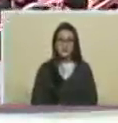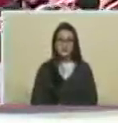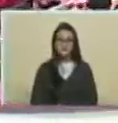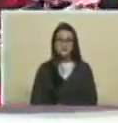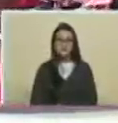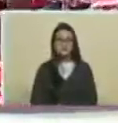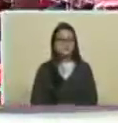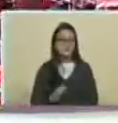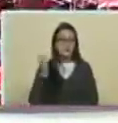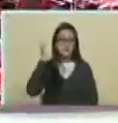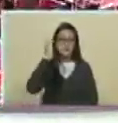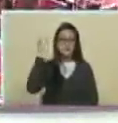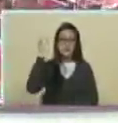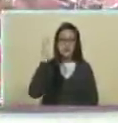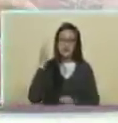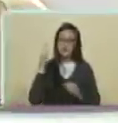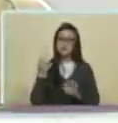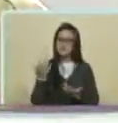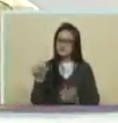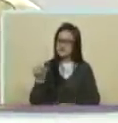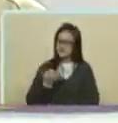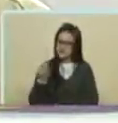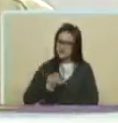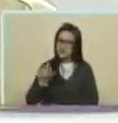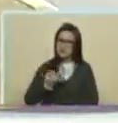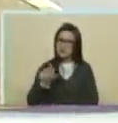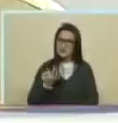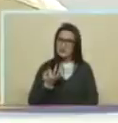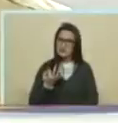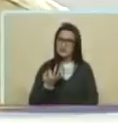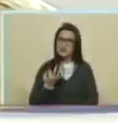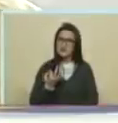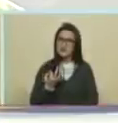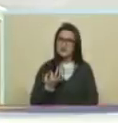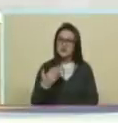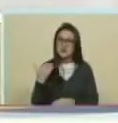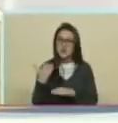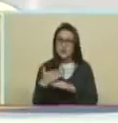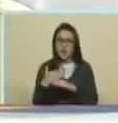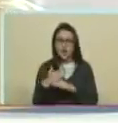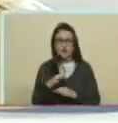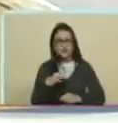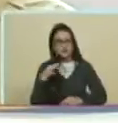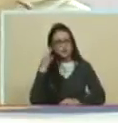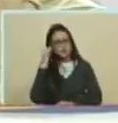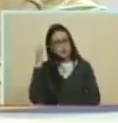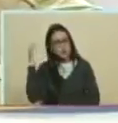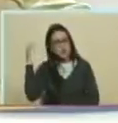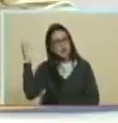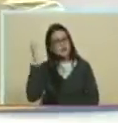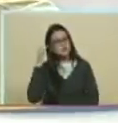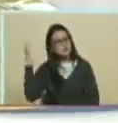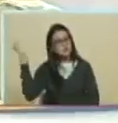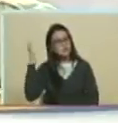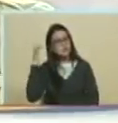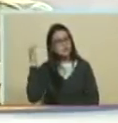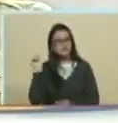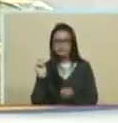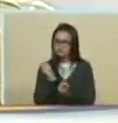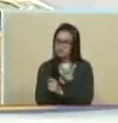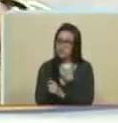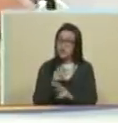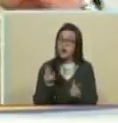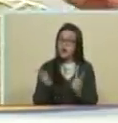Son sueños seguros. Es una esperanza renovada. Hay muchas